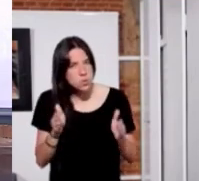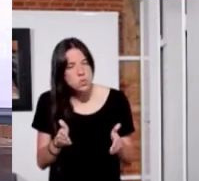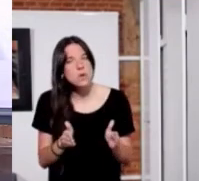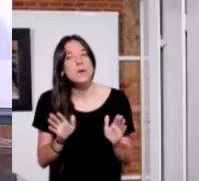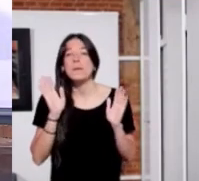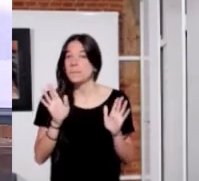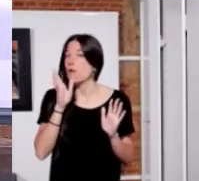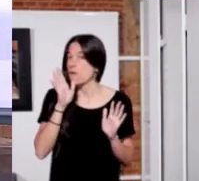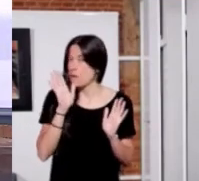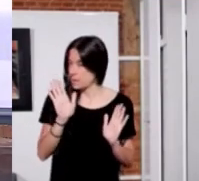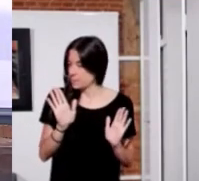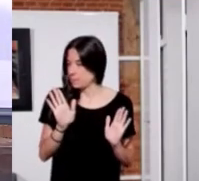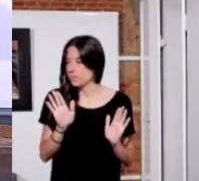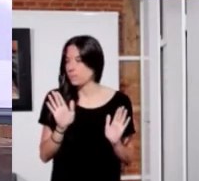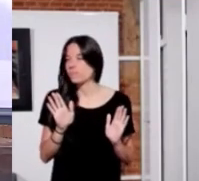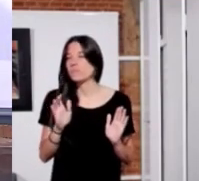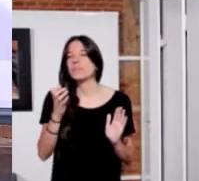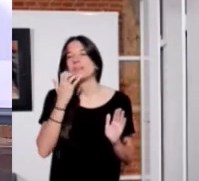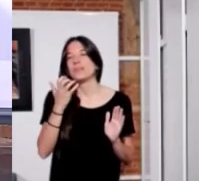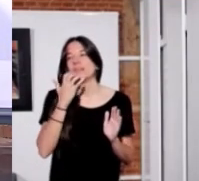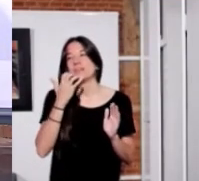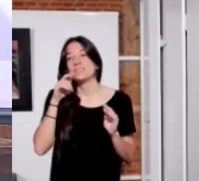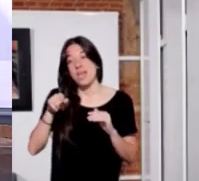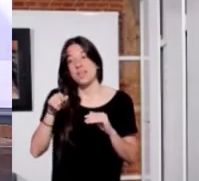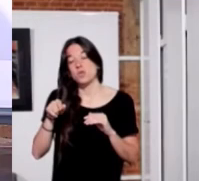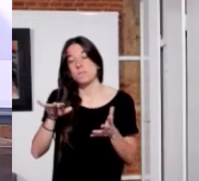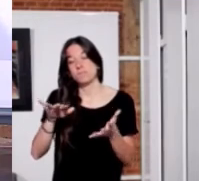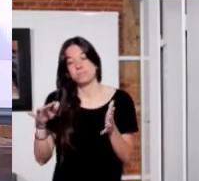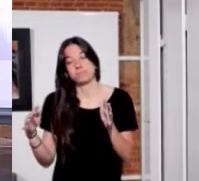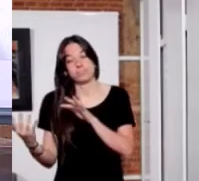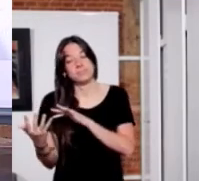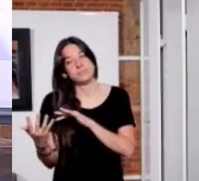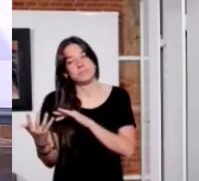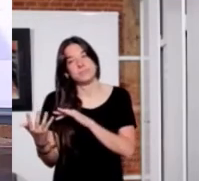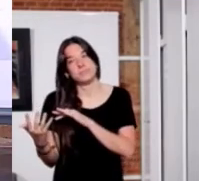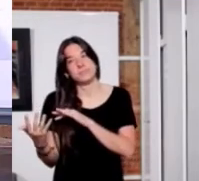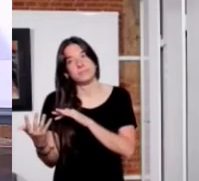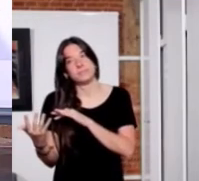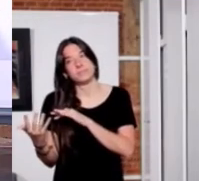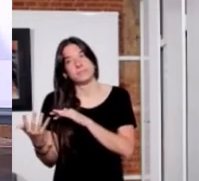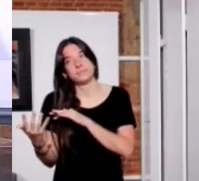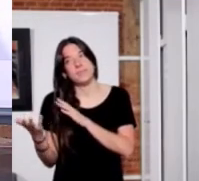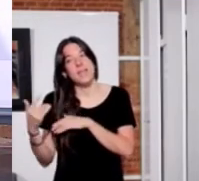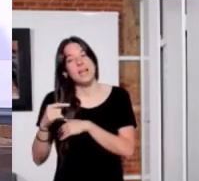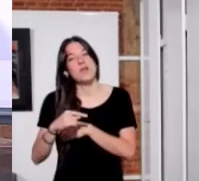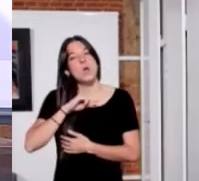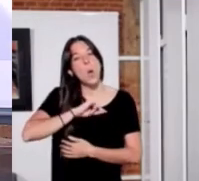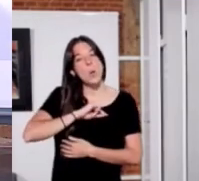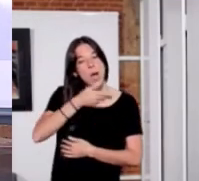bien, cuando eso se come, que puede llegar a comerse, esos valores